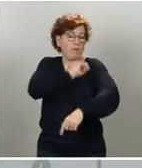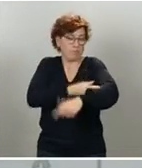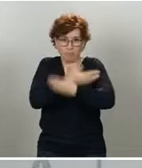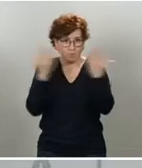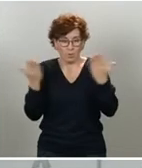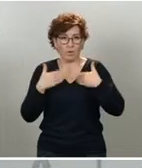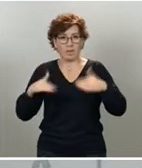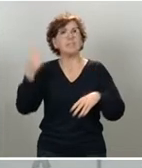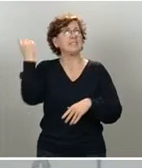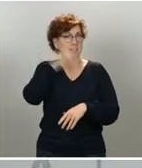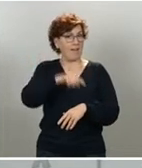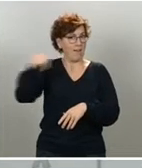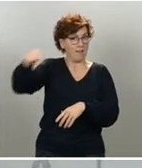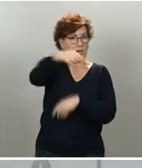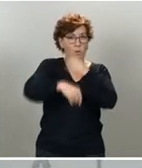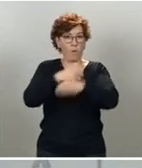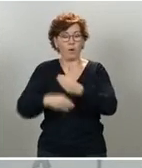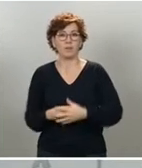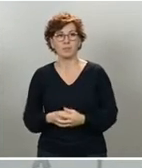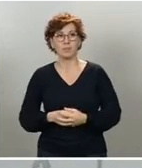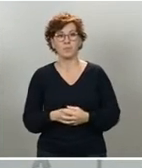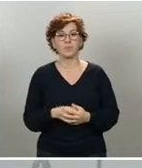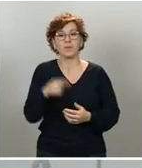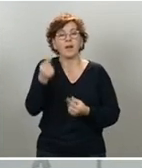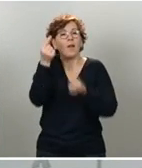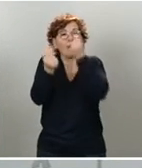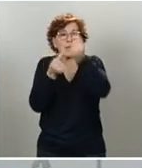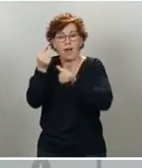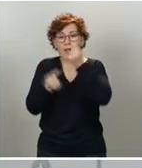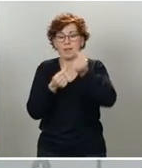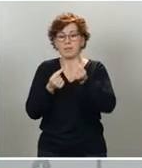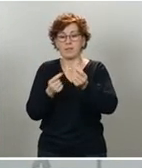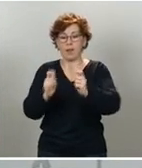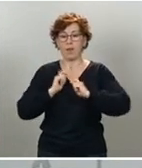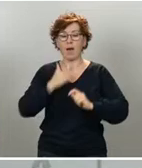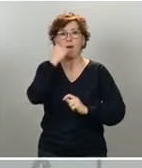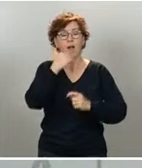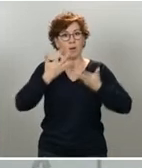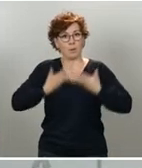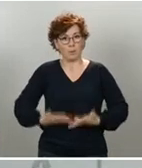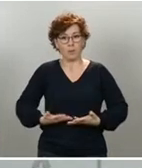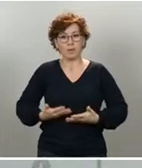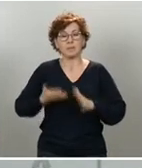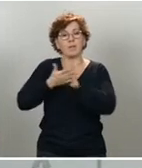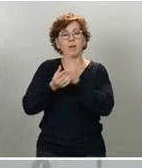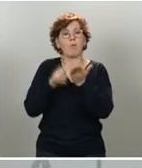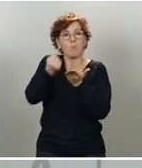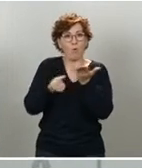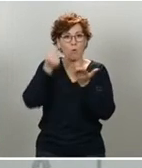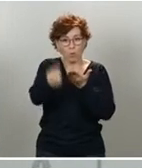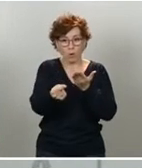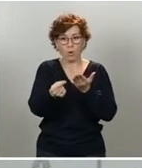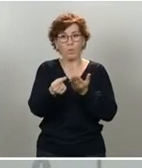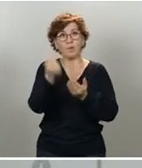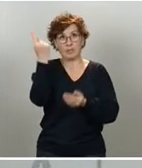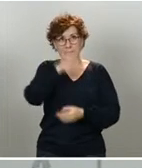hecho. Son los alivios pequeños que llegan dosificados y que estoy convencido para muchos de ustedes pues pueden parecer